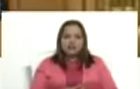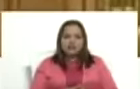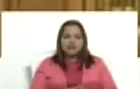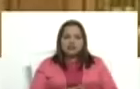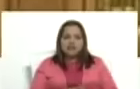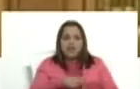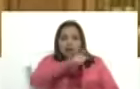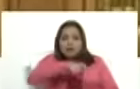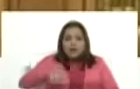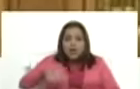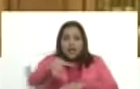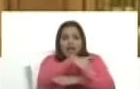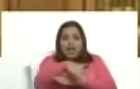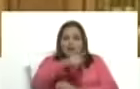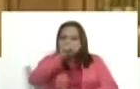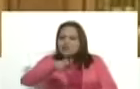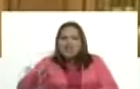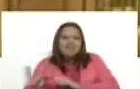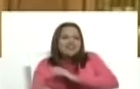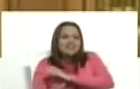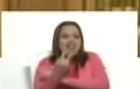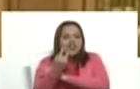Nuestra gente en la calle, los traidores